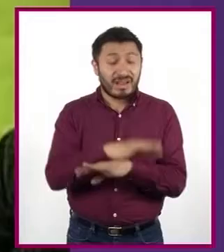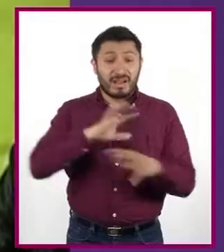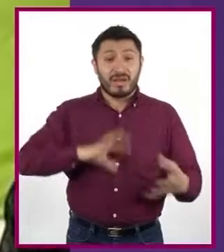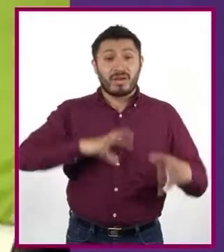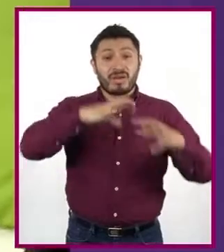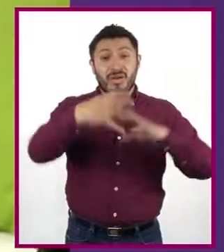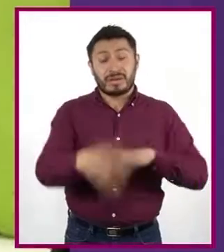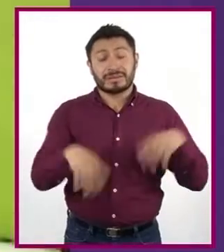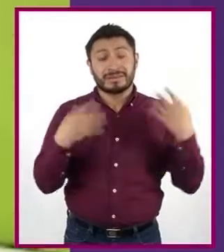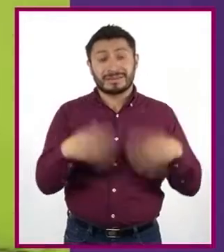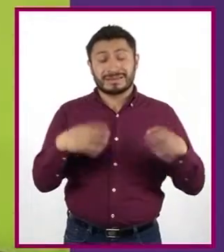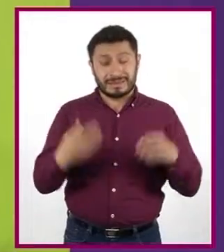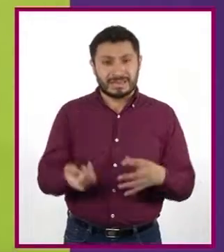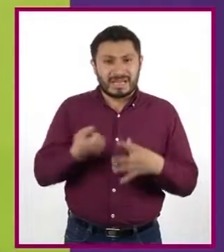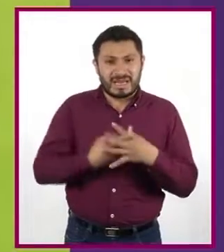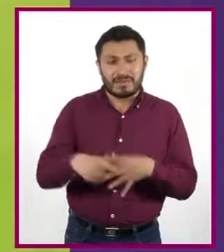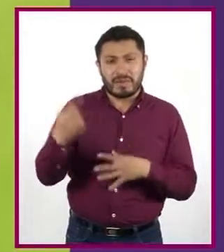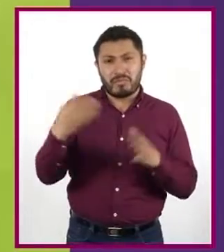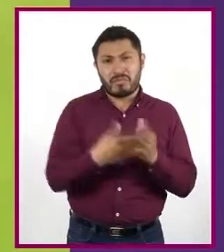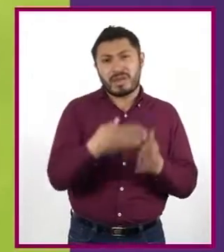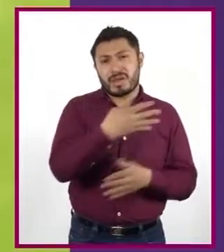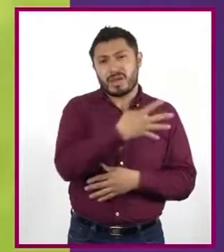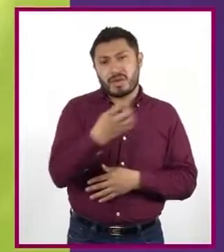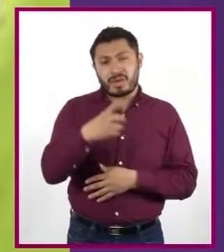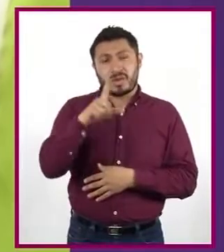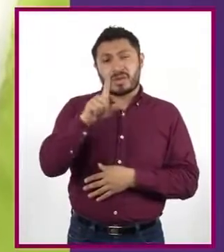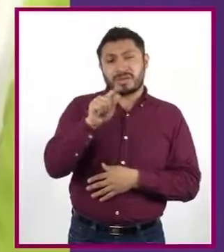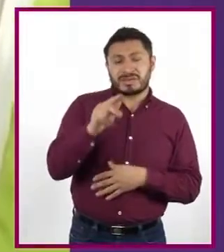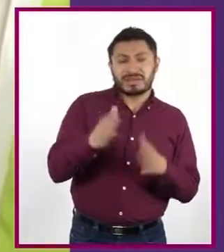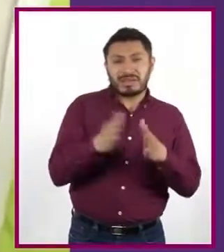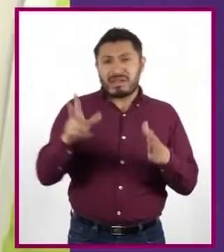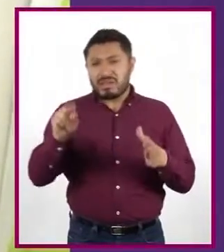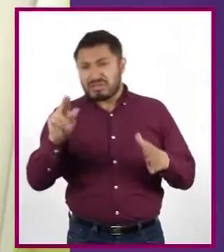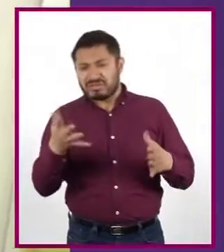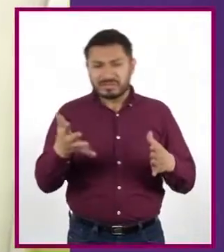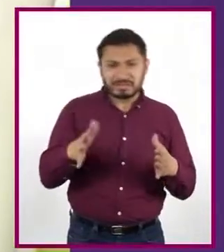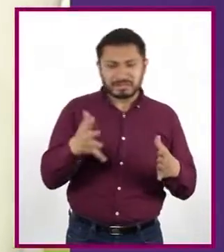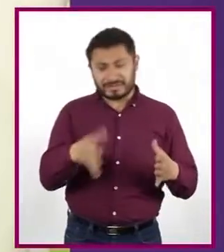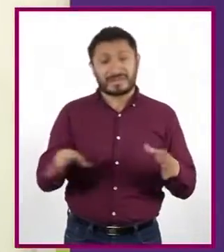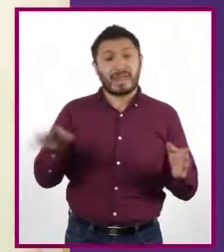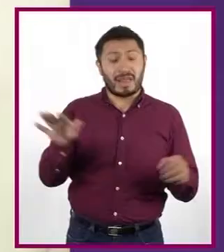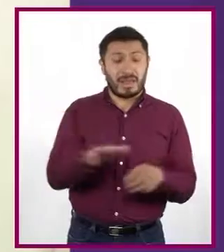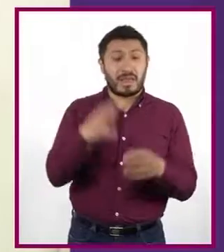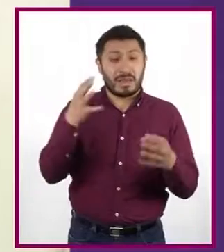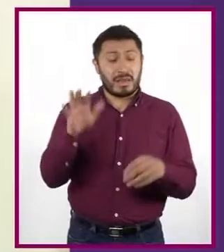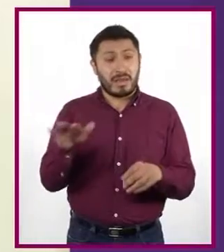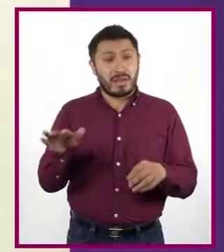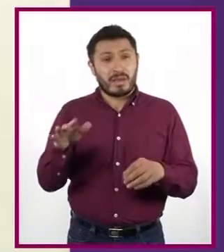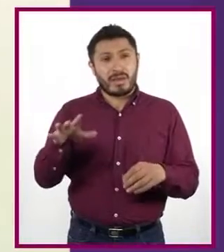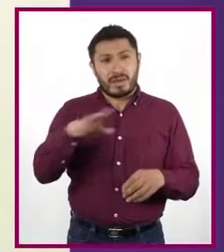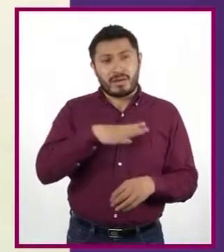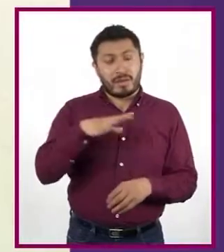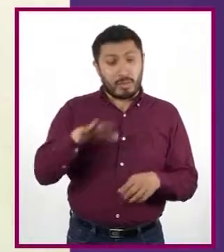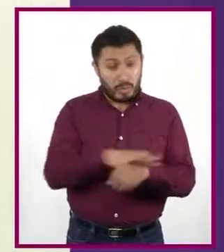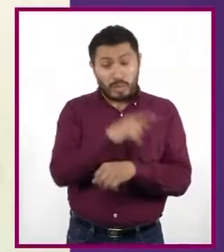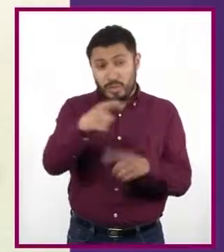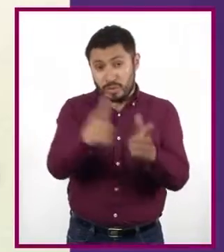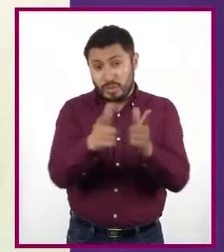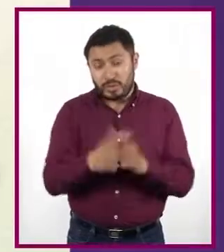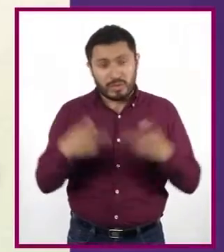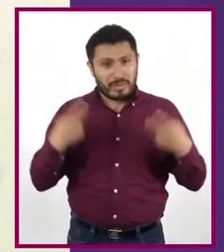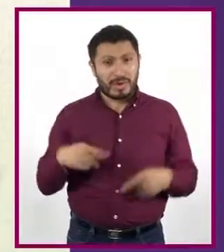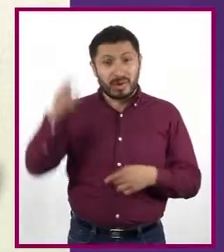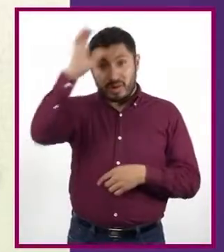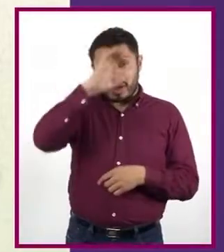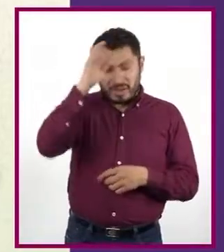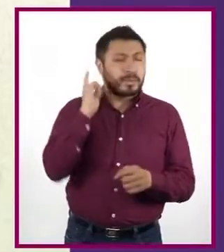climático surgió a fines de los 70, a principios de los 80, fundamentalmente por grupos de científicos que se dieron